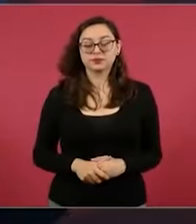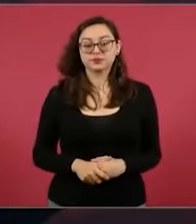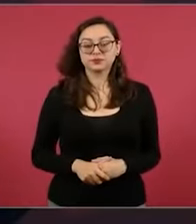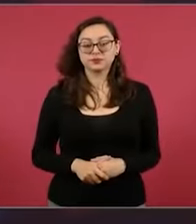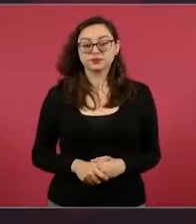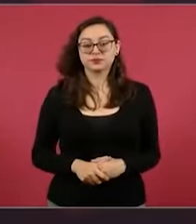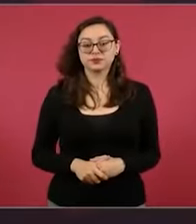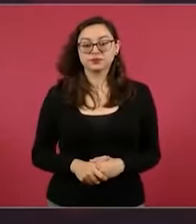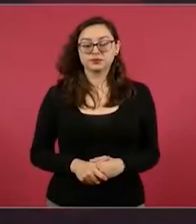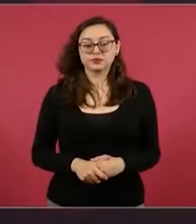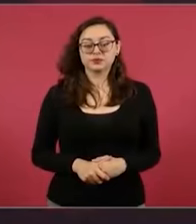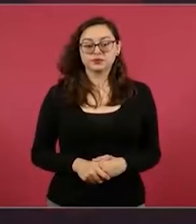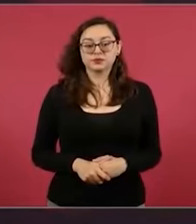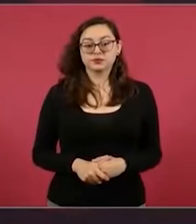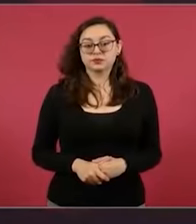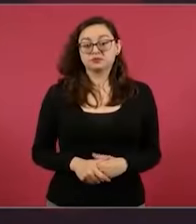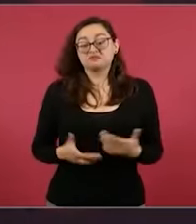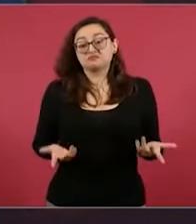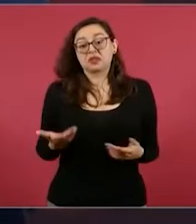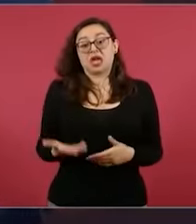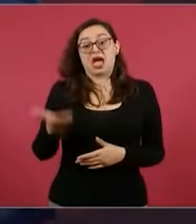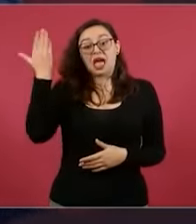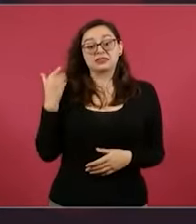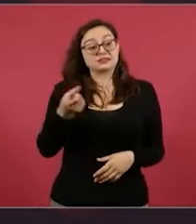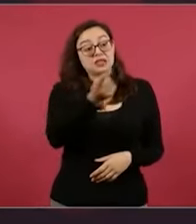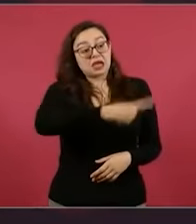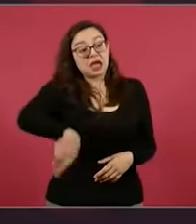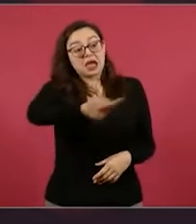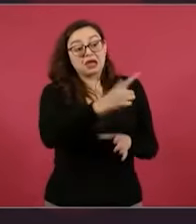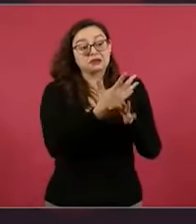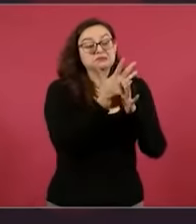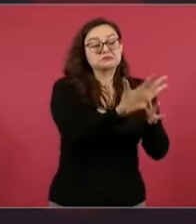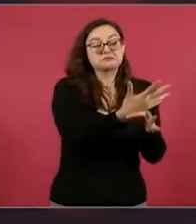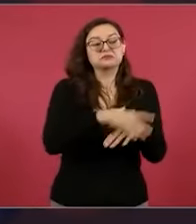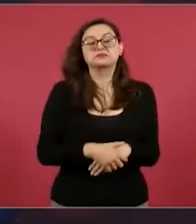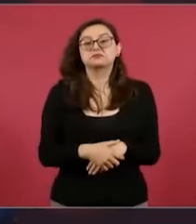De que era más negocio vender petróleo crudo